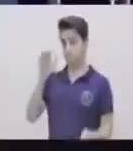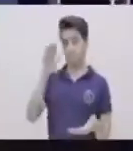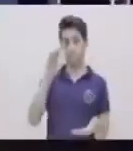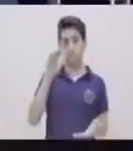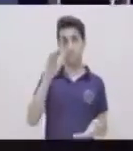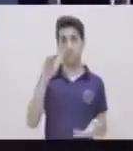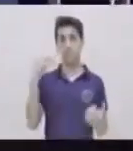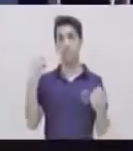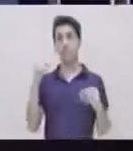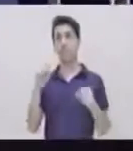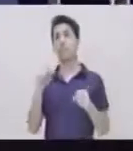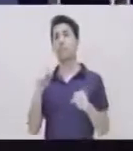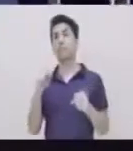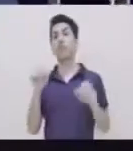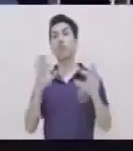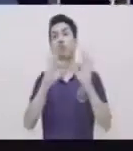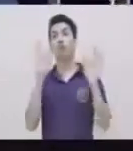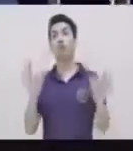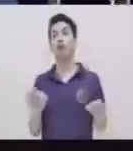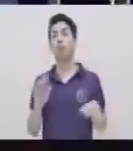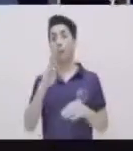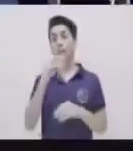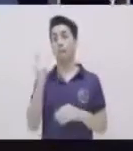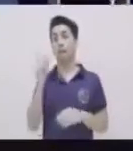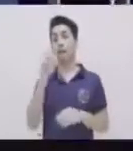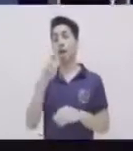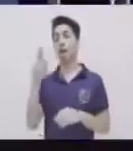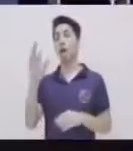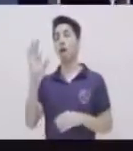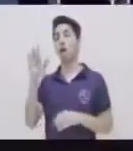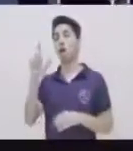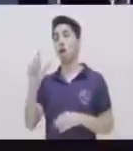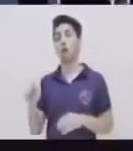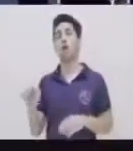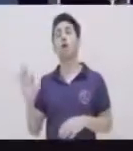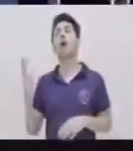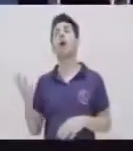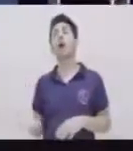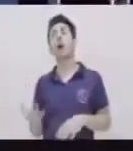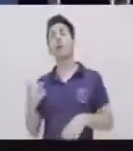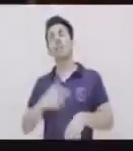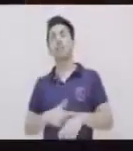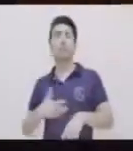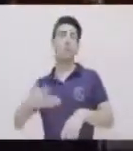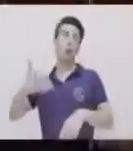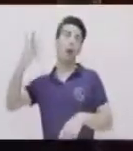observadores, ¿qué diferencia encontramos entre este y este violín? A ver, niñas, niños,